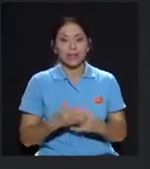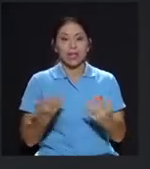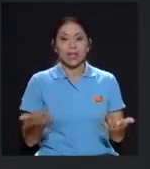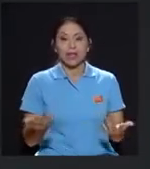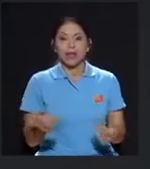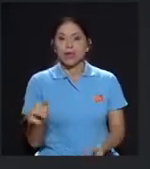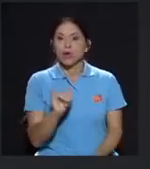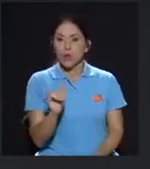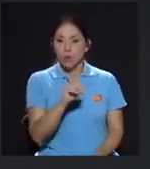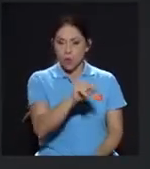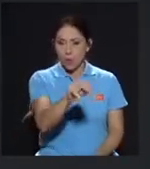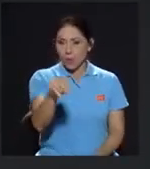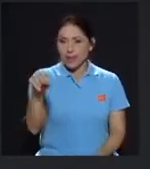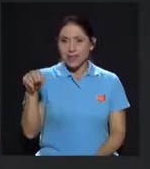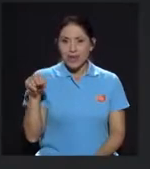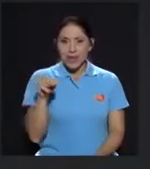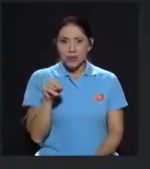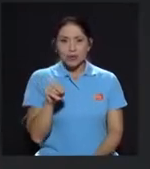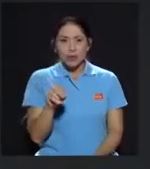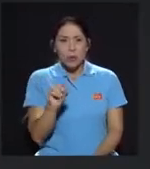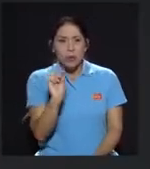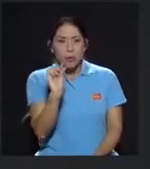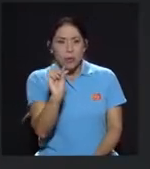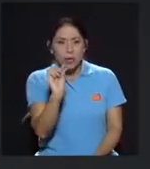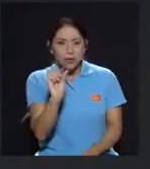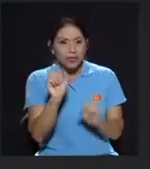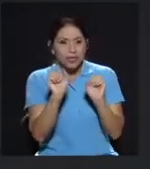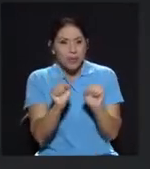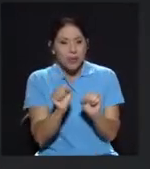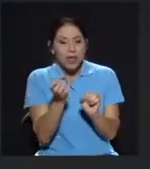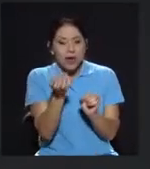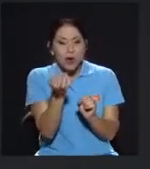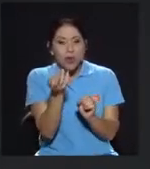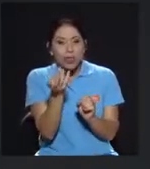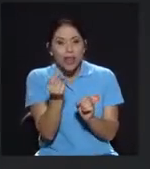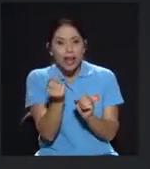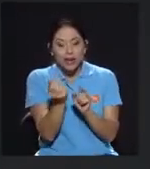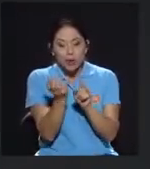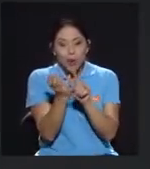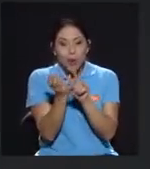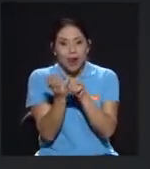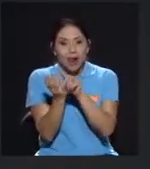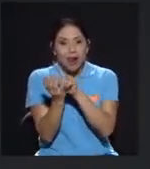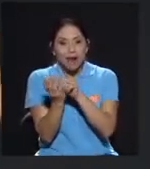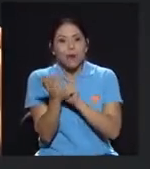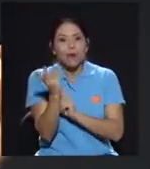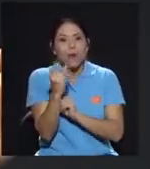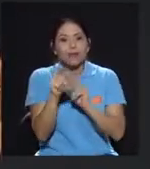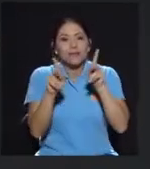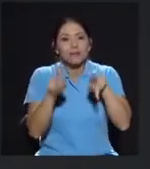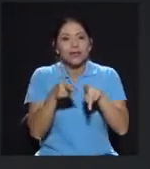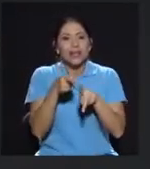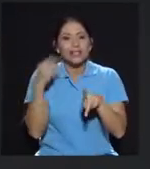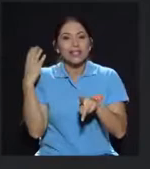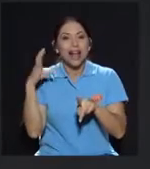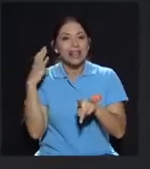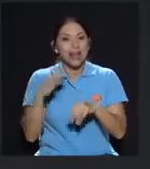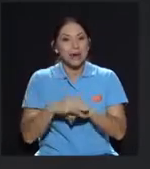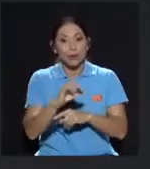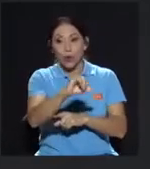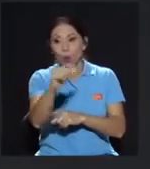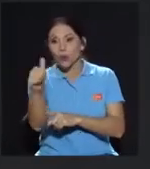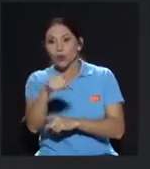yo diría que éramos como contados con los dedos de la mano cuántos éramos de cartago el resto eran desarrollamos